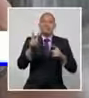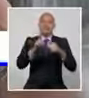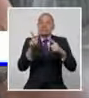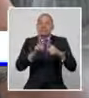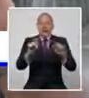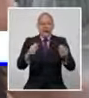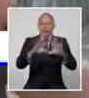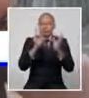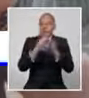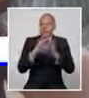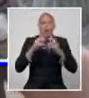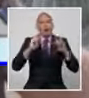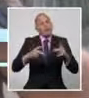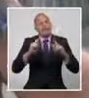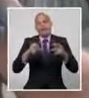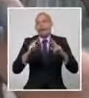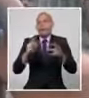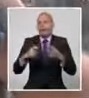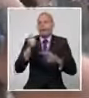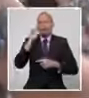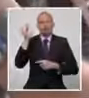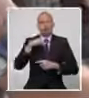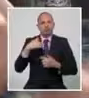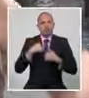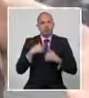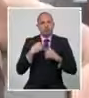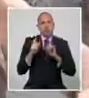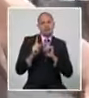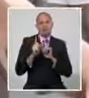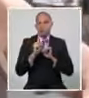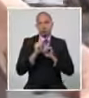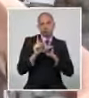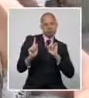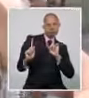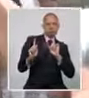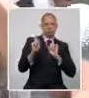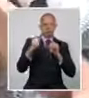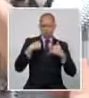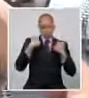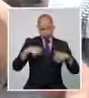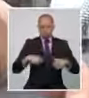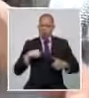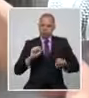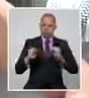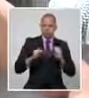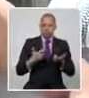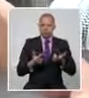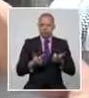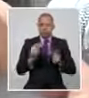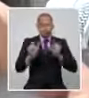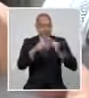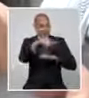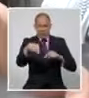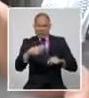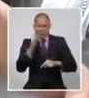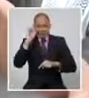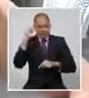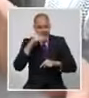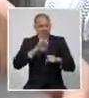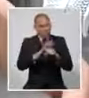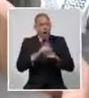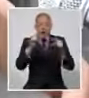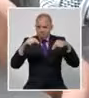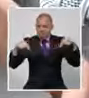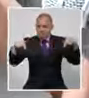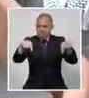poco. Ahora, ¿usted cree que para algunas personas esto terminó ya? O sea, ya se acabó la COVID, ¿usted cree que hay gente que lo está viendo así? No hay percepción de riesgo, todo el mundo sabe que no se ha terminado, no